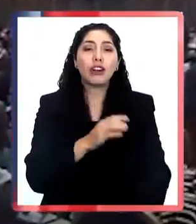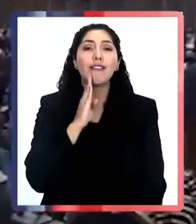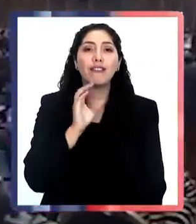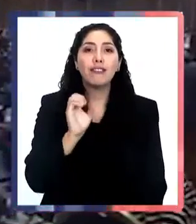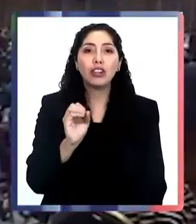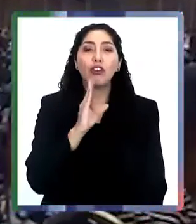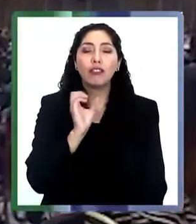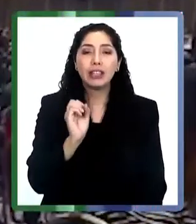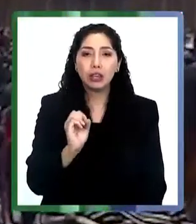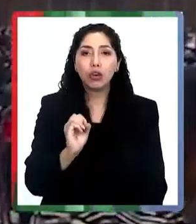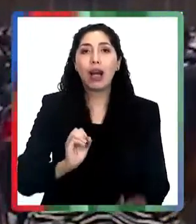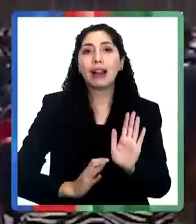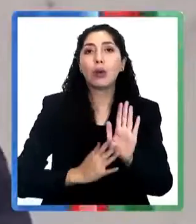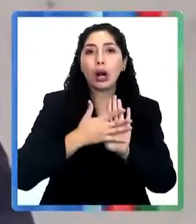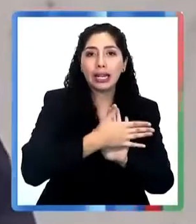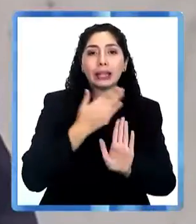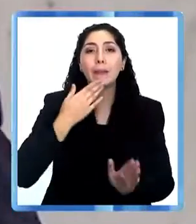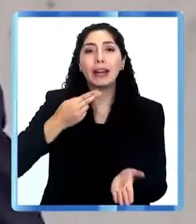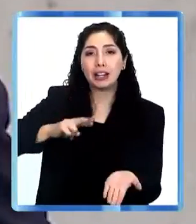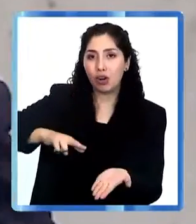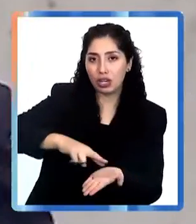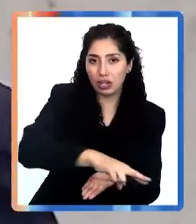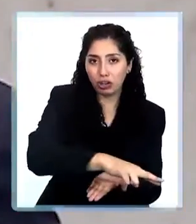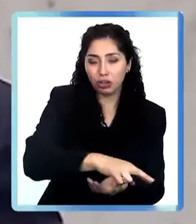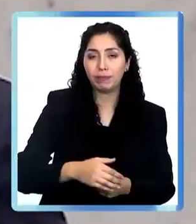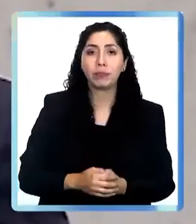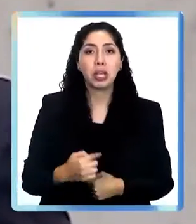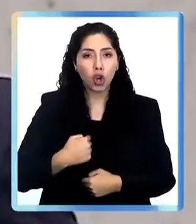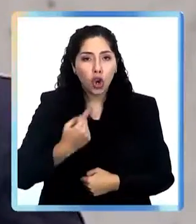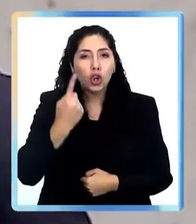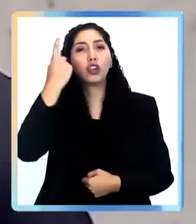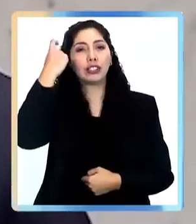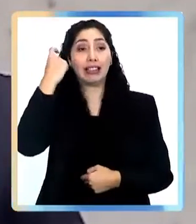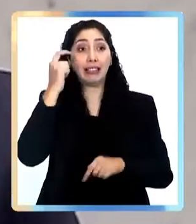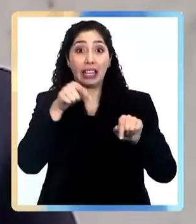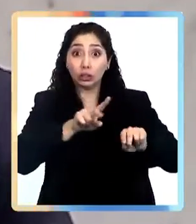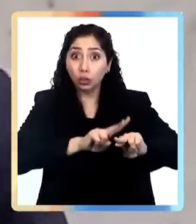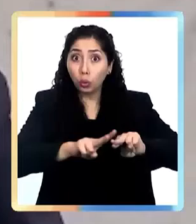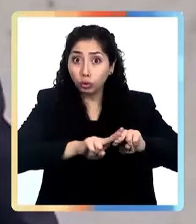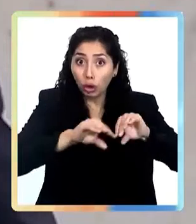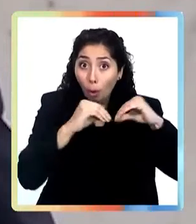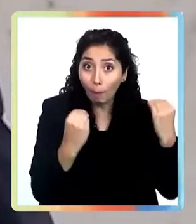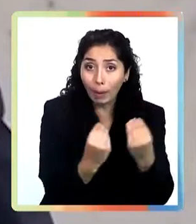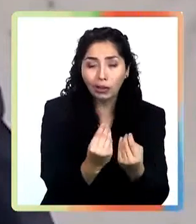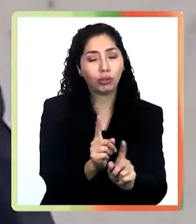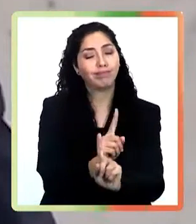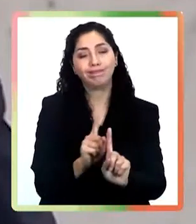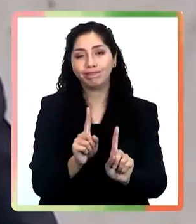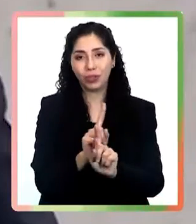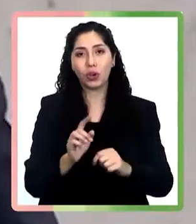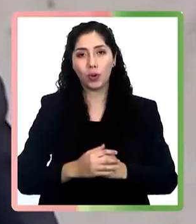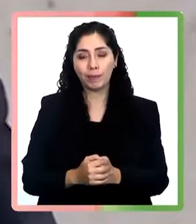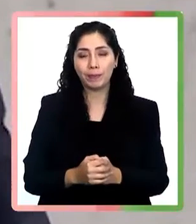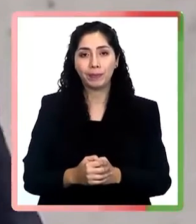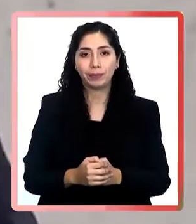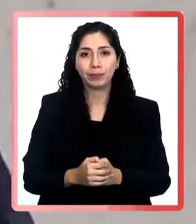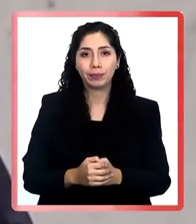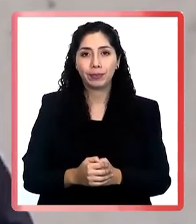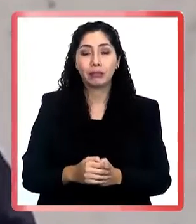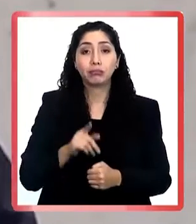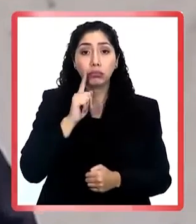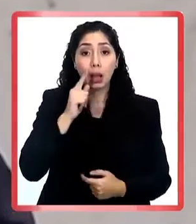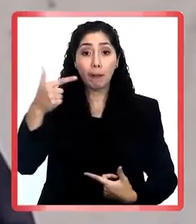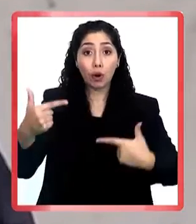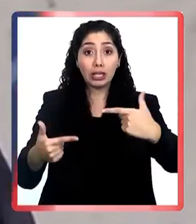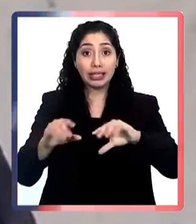y los ríos estoy consciente de que esta medida no resuelve el problema de fondo el cual estamos abordando